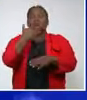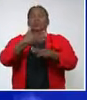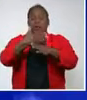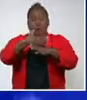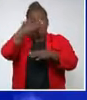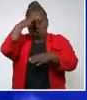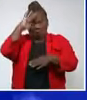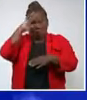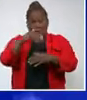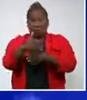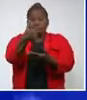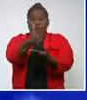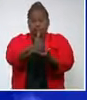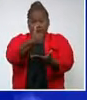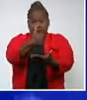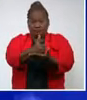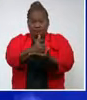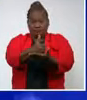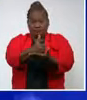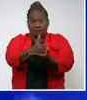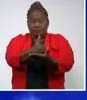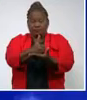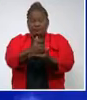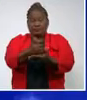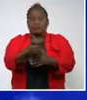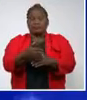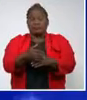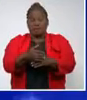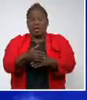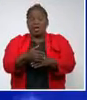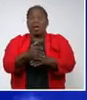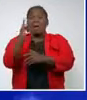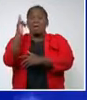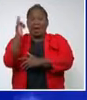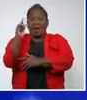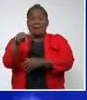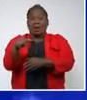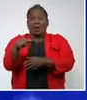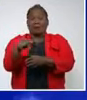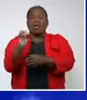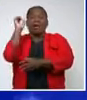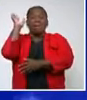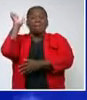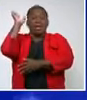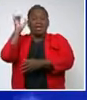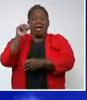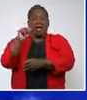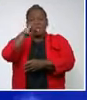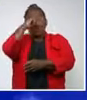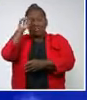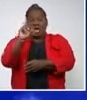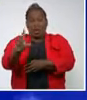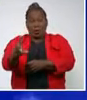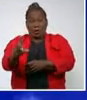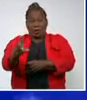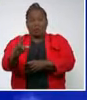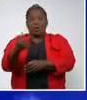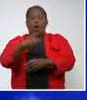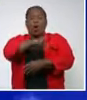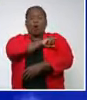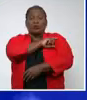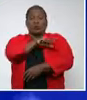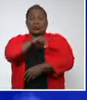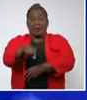Cuba, municipio cabecera, Palma Soriano, Mella, San Luis, Guamá y Contramaestre. Este